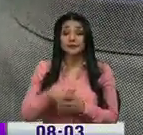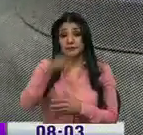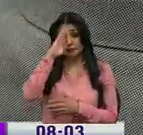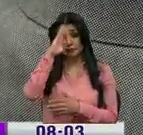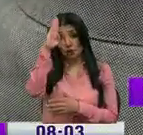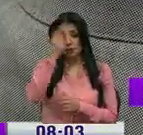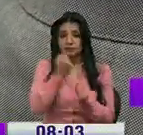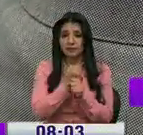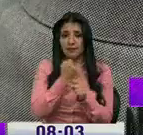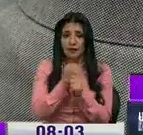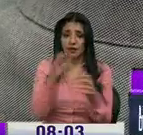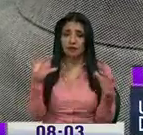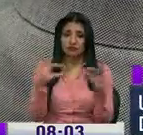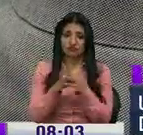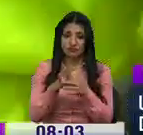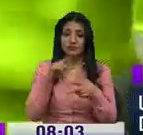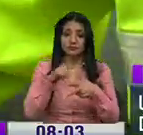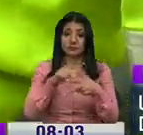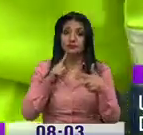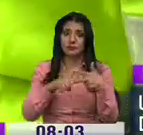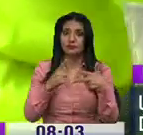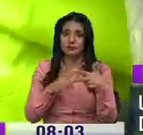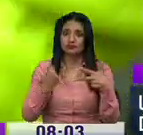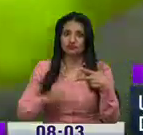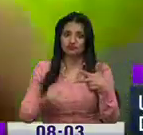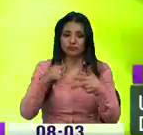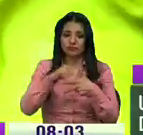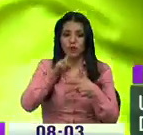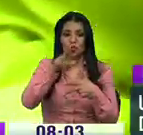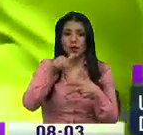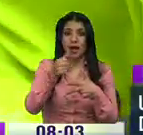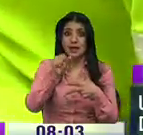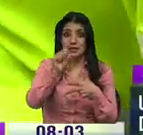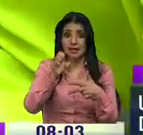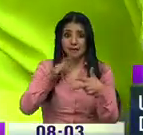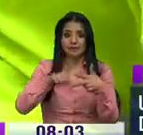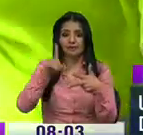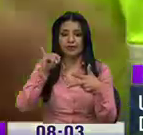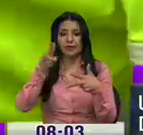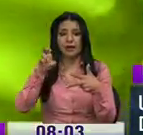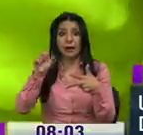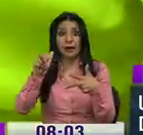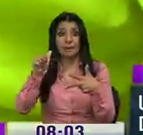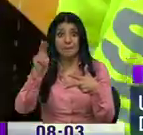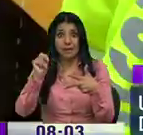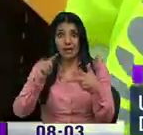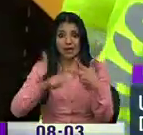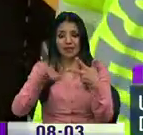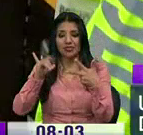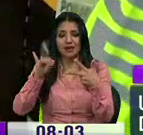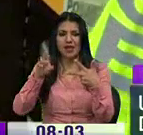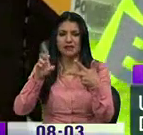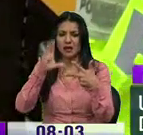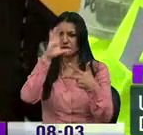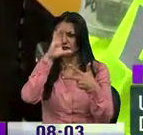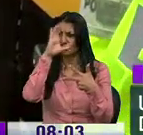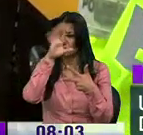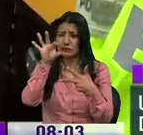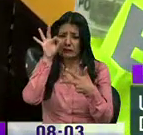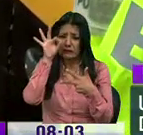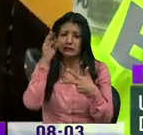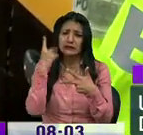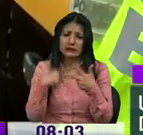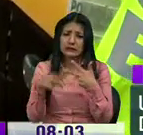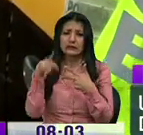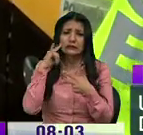policía trabajan en el caso, han unido esfuerzos, UNACE, DINAPEN y DINASED, en busca de encontrar una pista que les pueda llevar hasta la